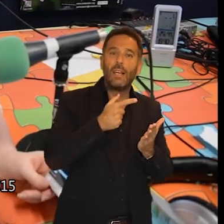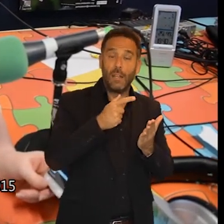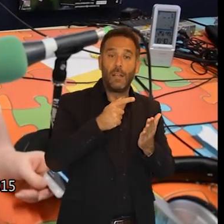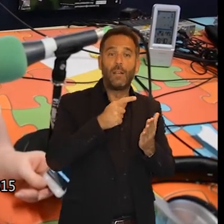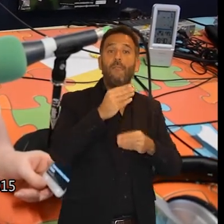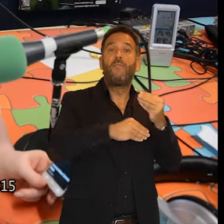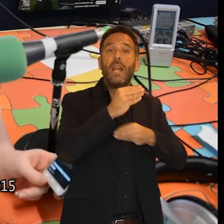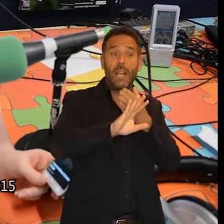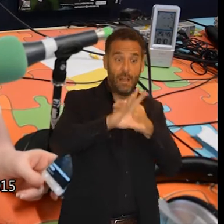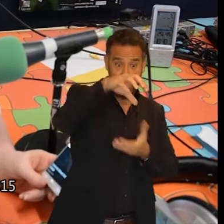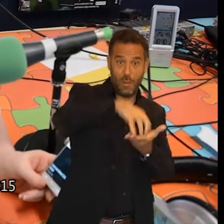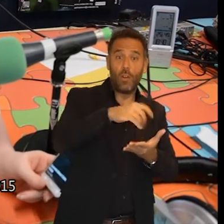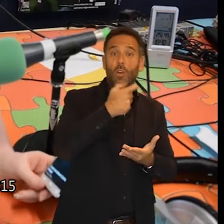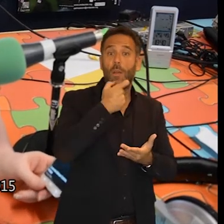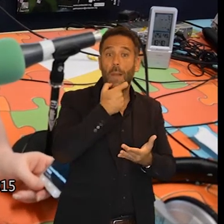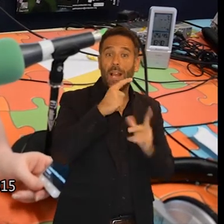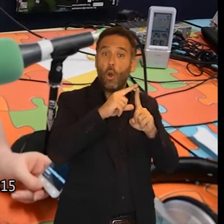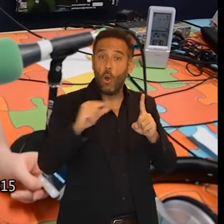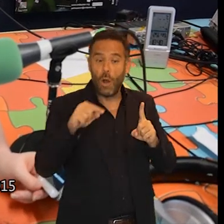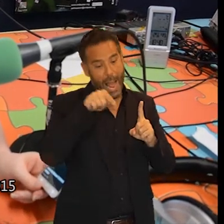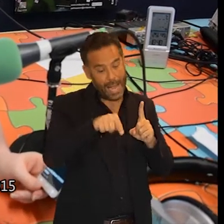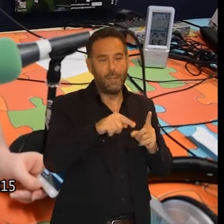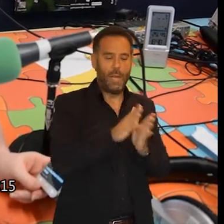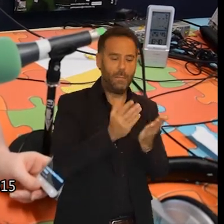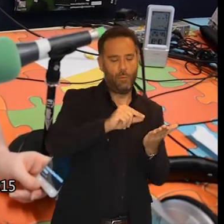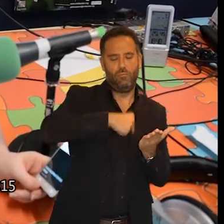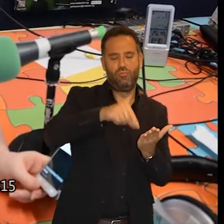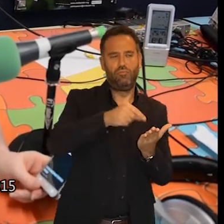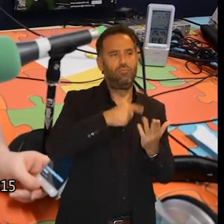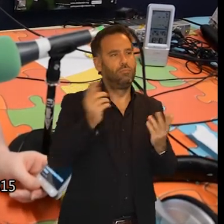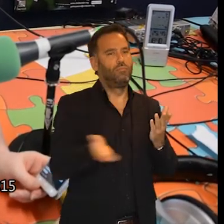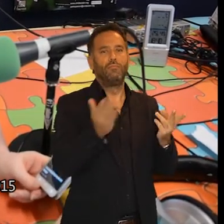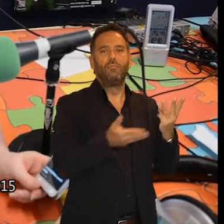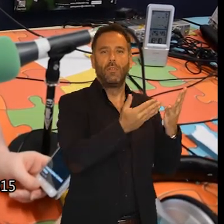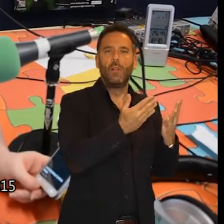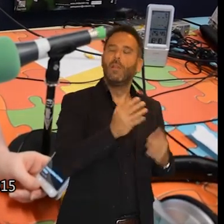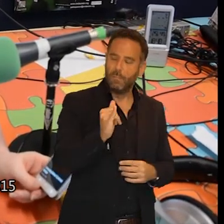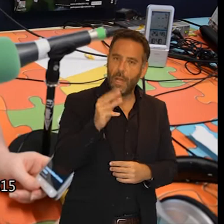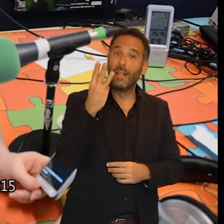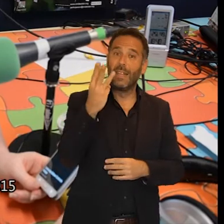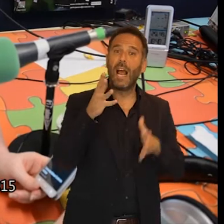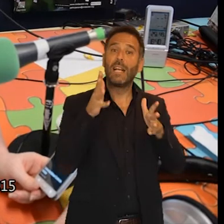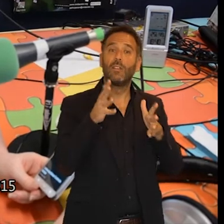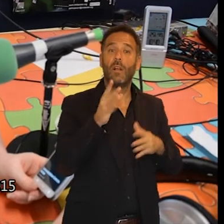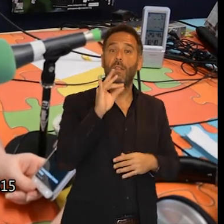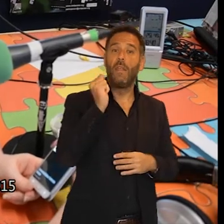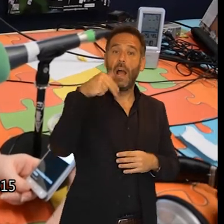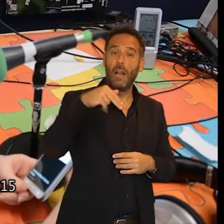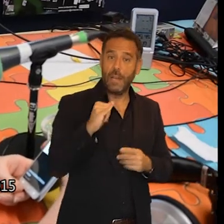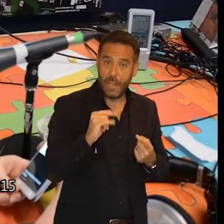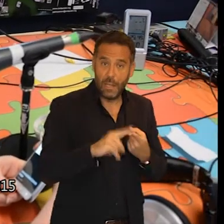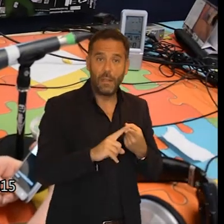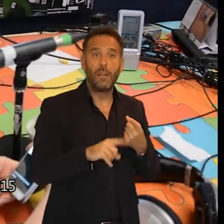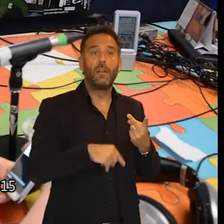Bahía, en el Bahía Málaga, lo que es el Hipercorte. Ahí está. Están los tres asesores como el Dani, el